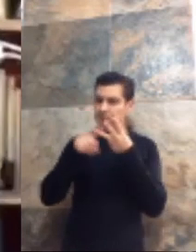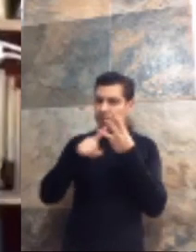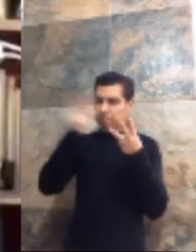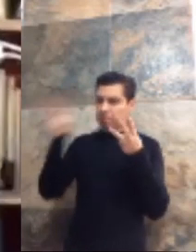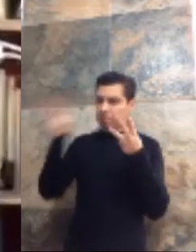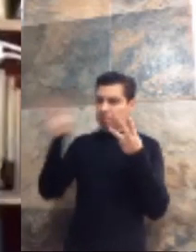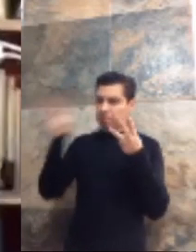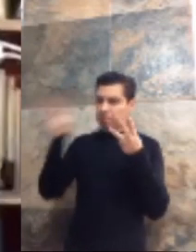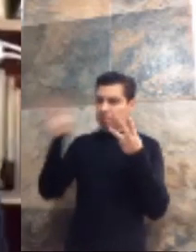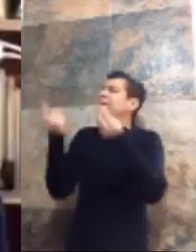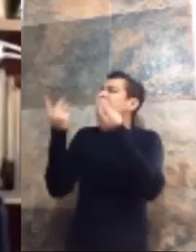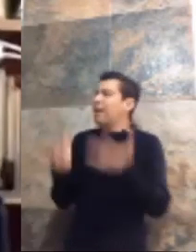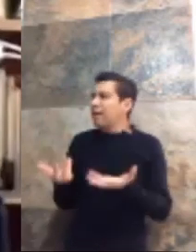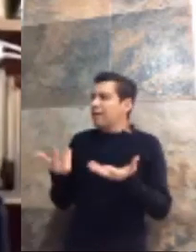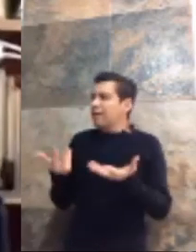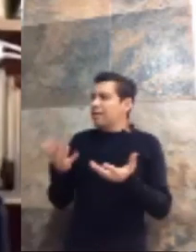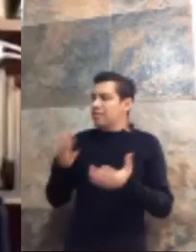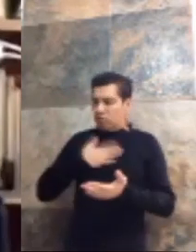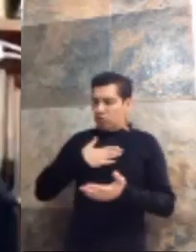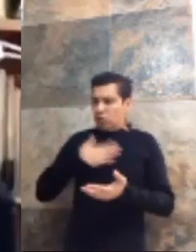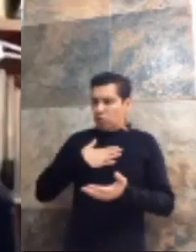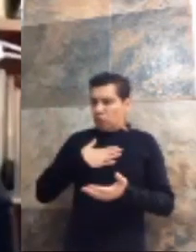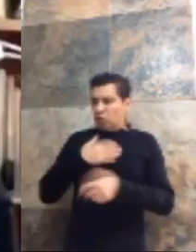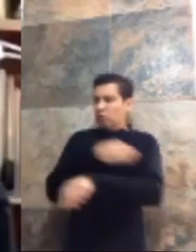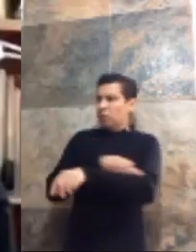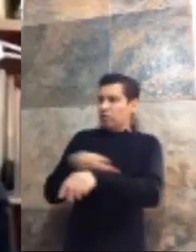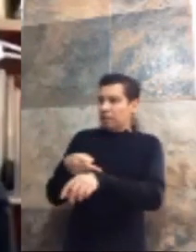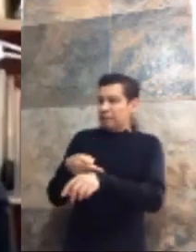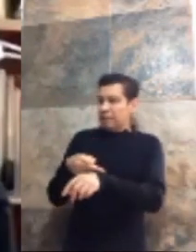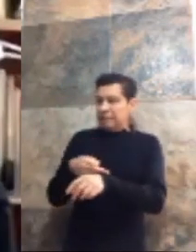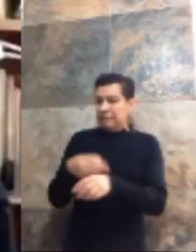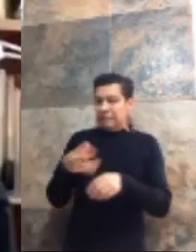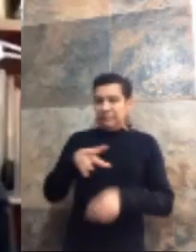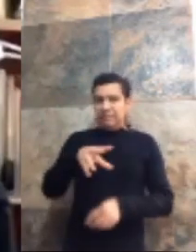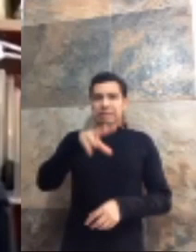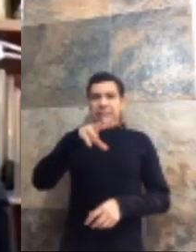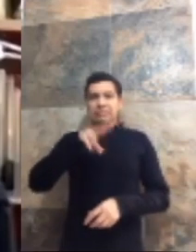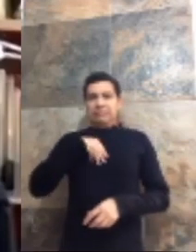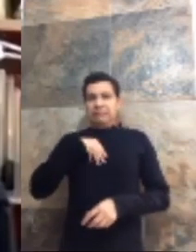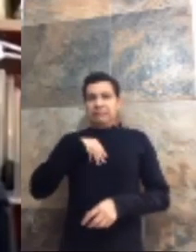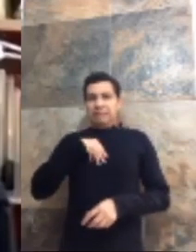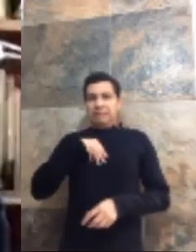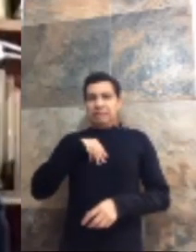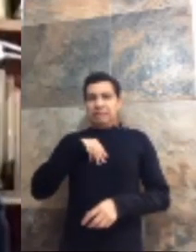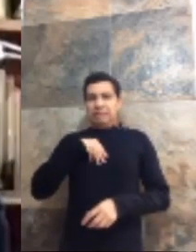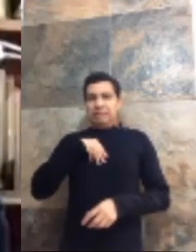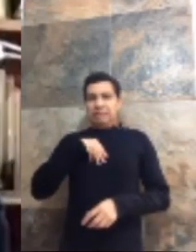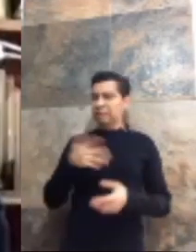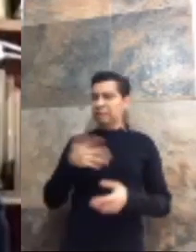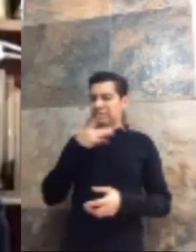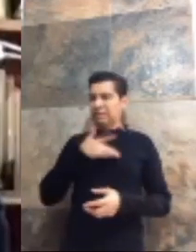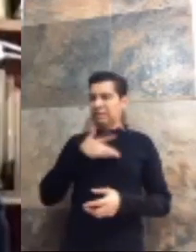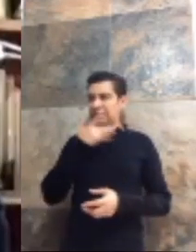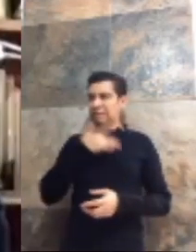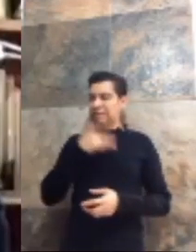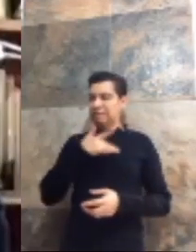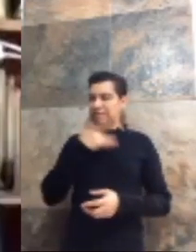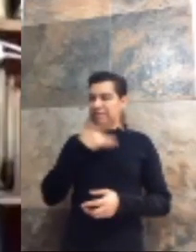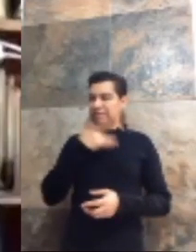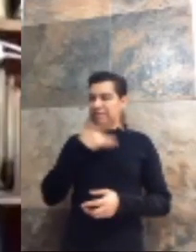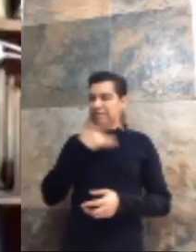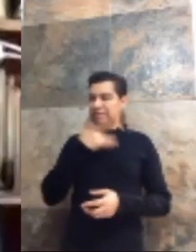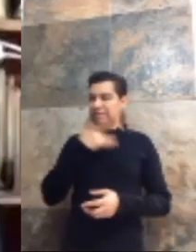hacer ante uno de los síntomas que creo que mucha gente reporta, porque es el más evidente, que es alteraciones